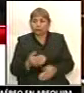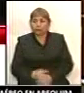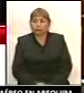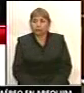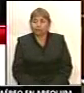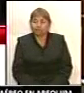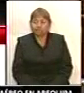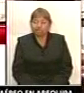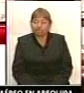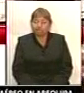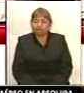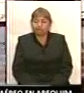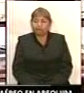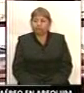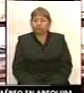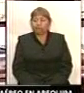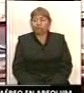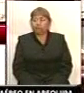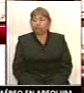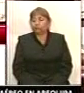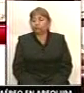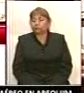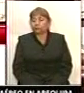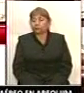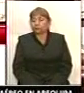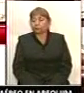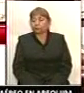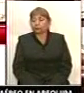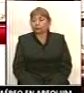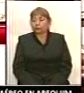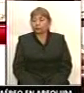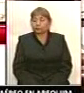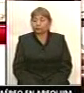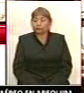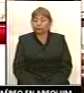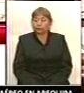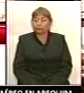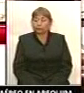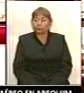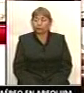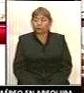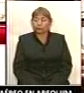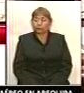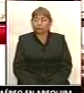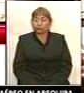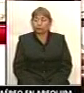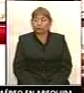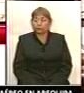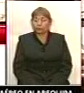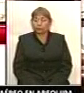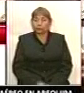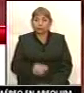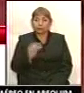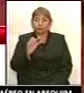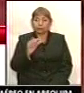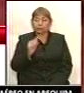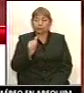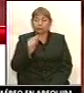presidenta. Gracias, congresista Montenegro. Tiene el uso de la palabra el congresista Galván.